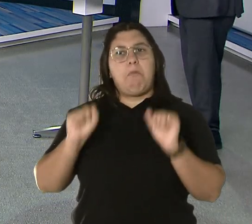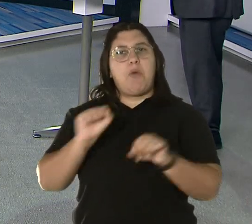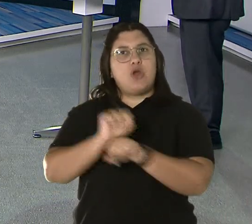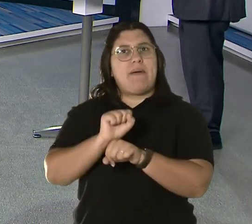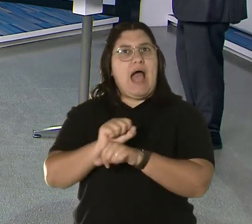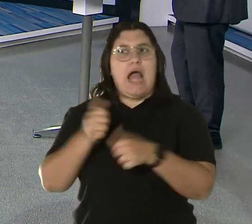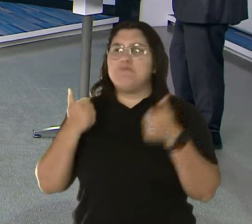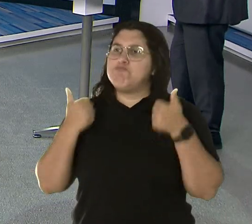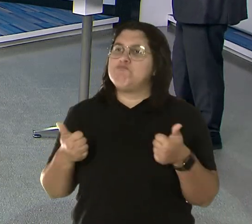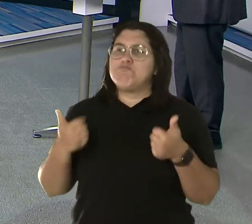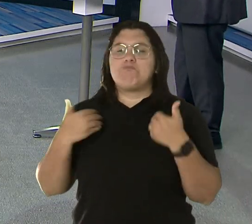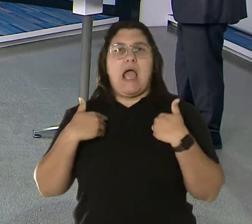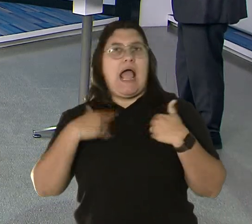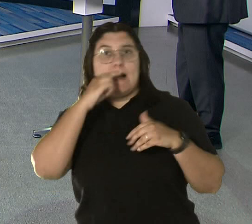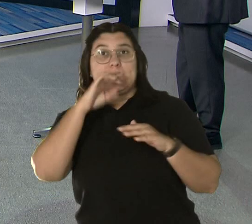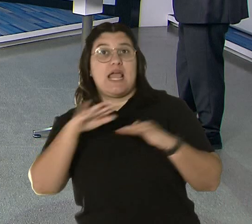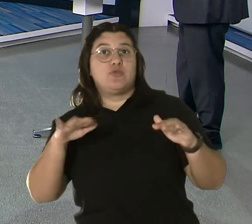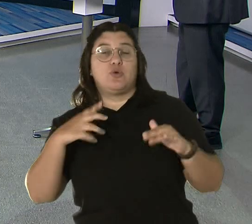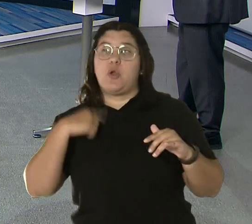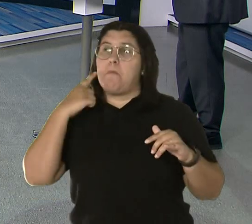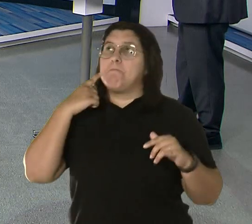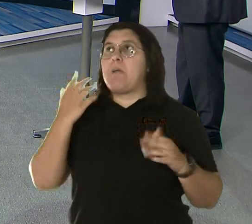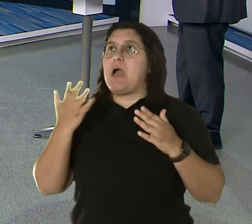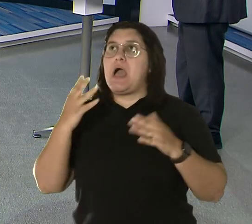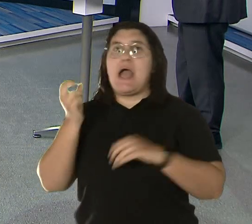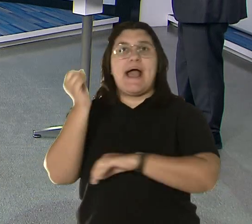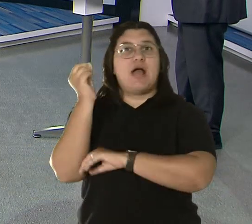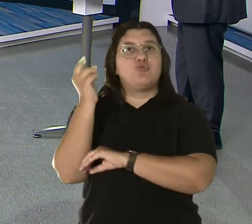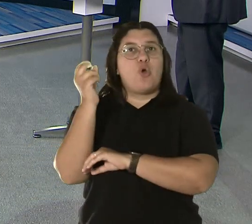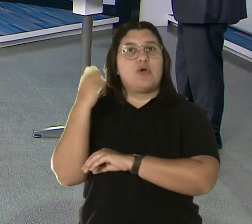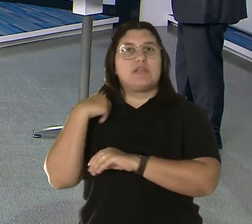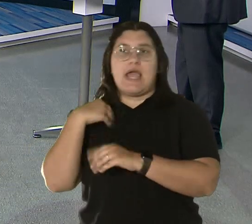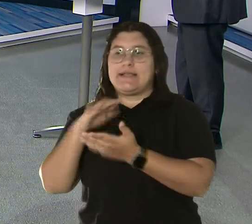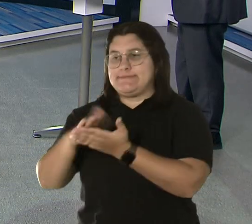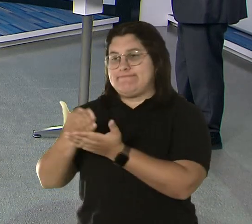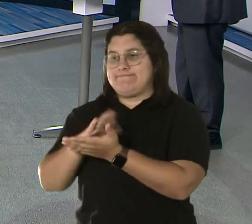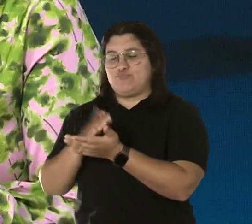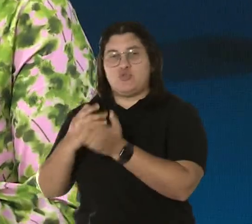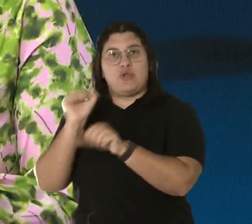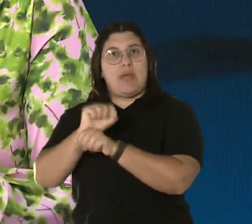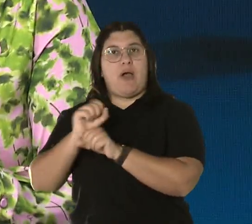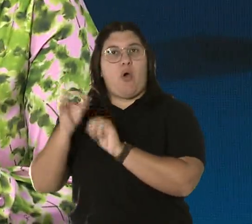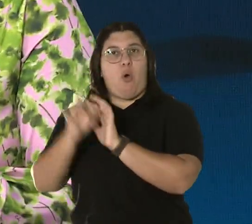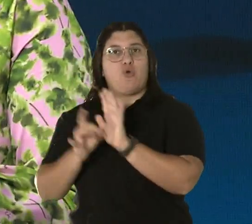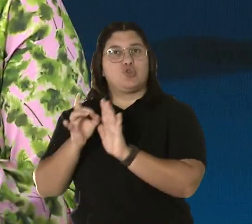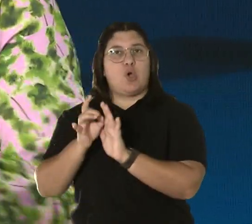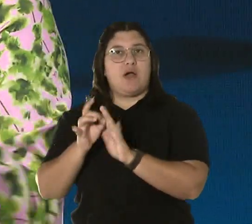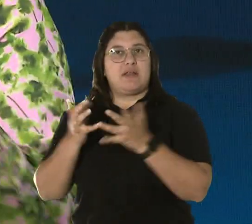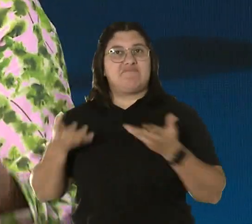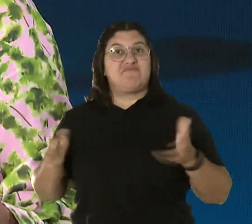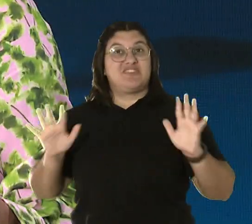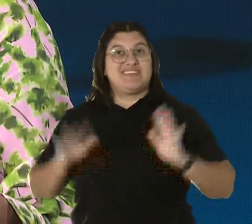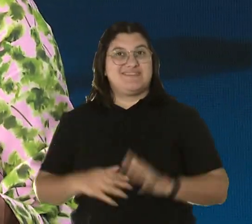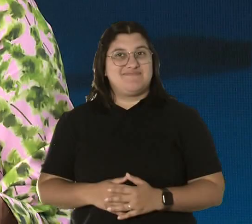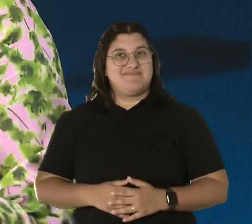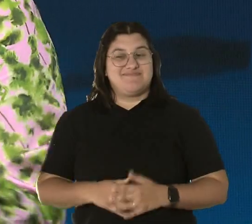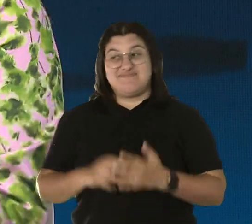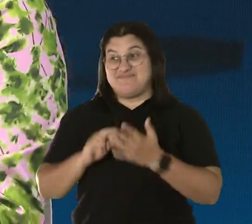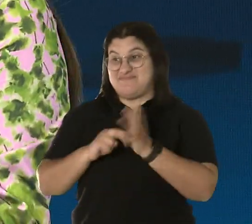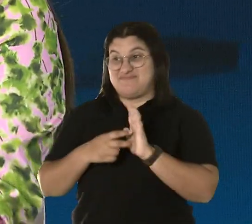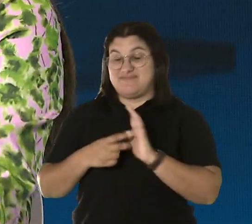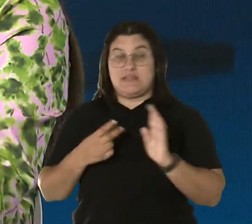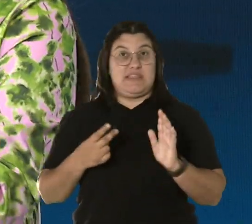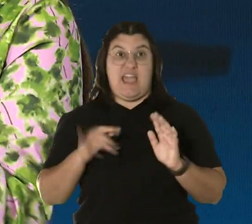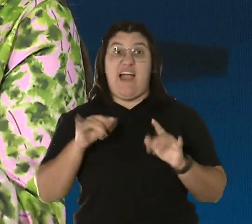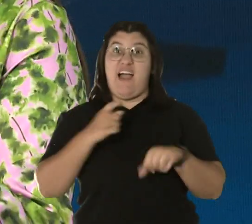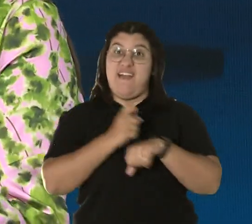los niños aquí, quizás al mediodía cocino mi propia casa y trabajo 8 horas nada más al día. Entonces, todo eso afecta. Bueno, pues si